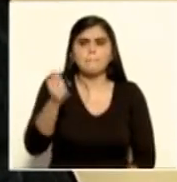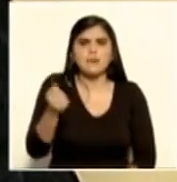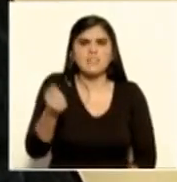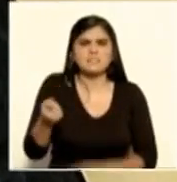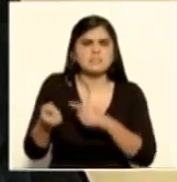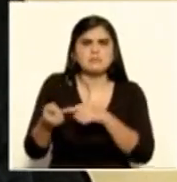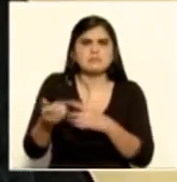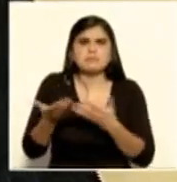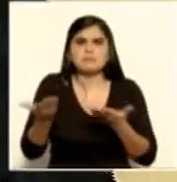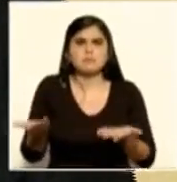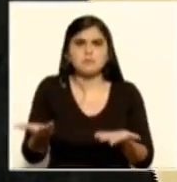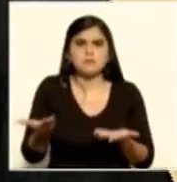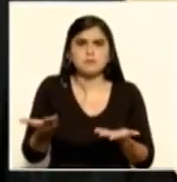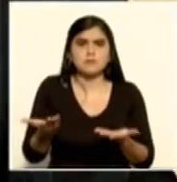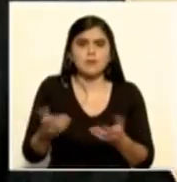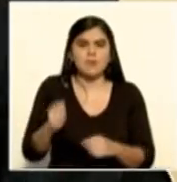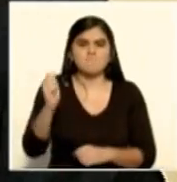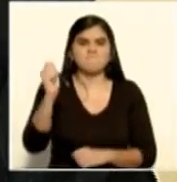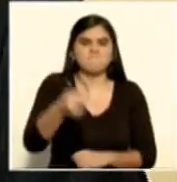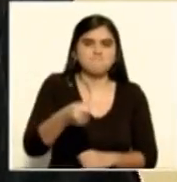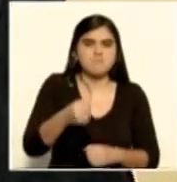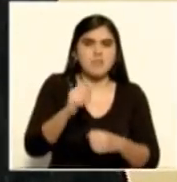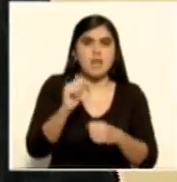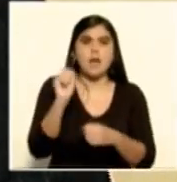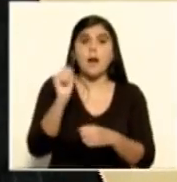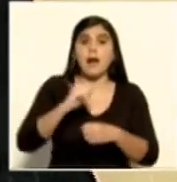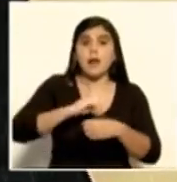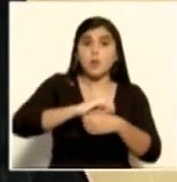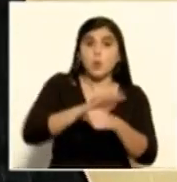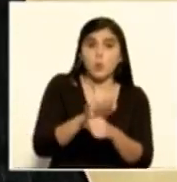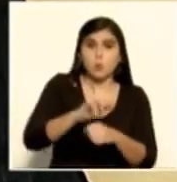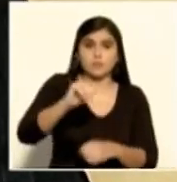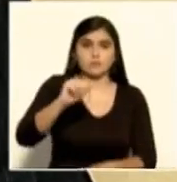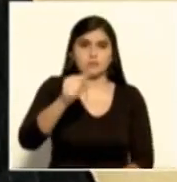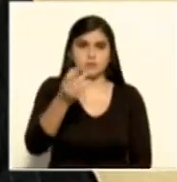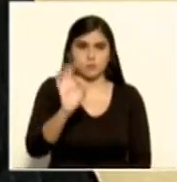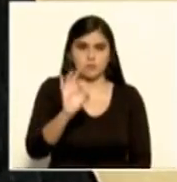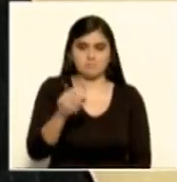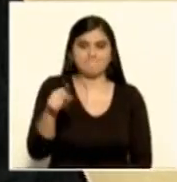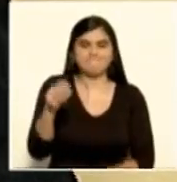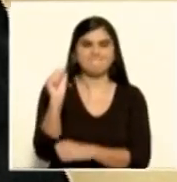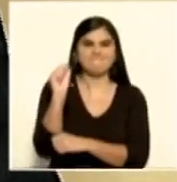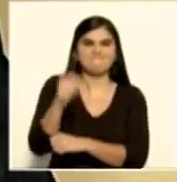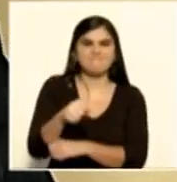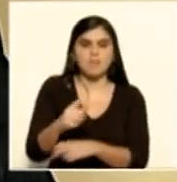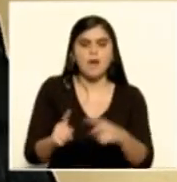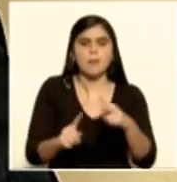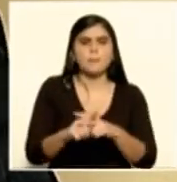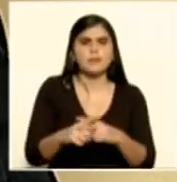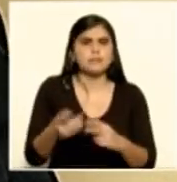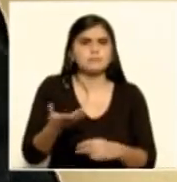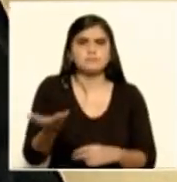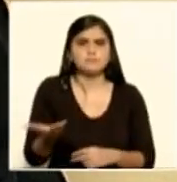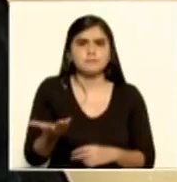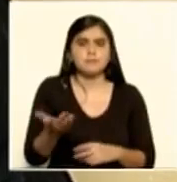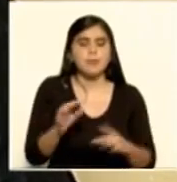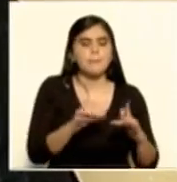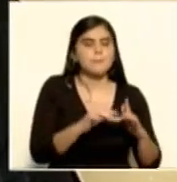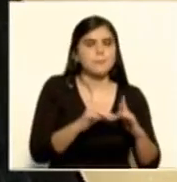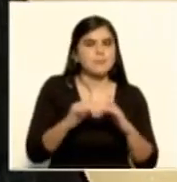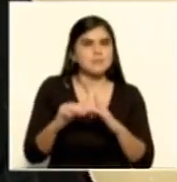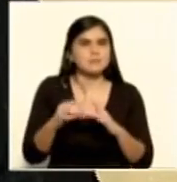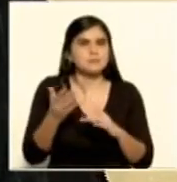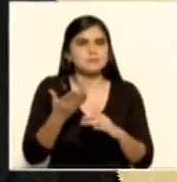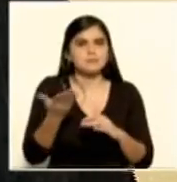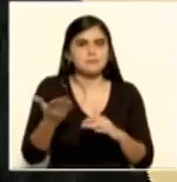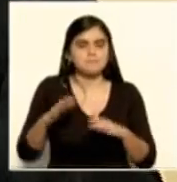el martillo al COVID-19. Este martillo se aplicará principalmente